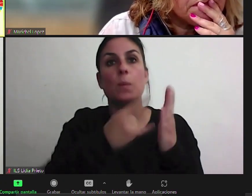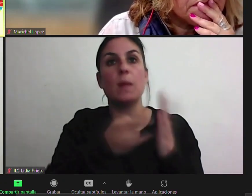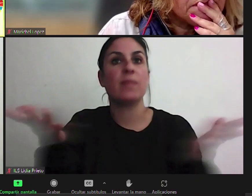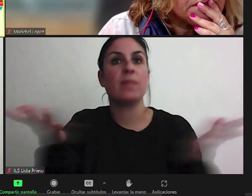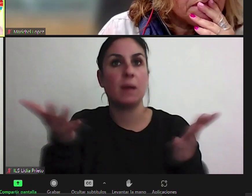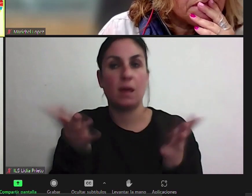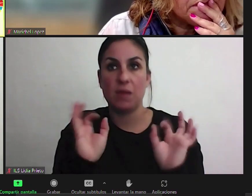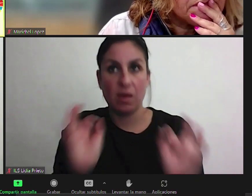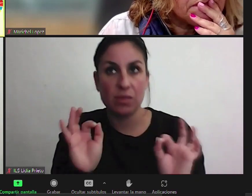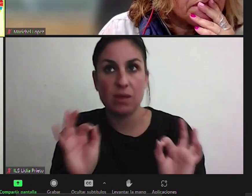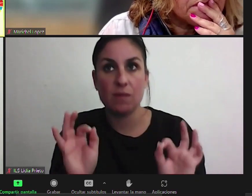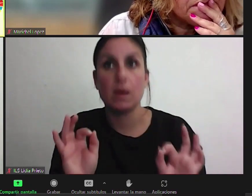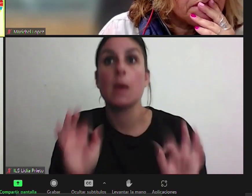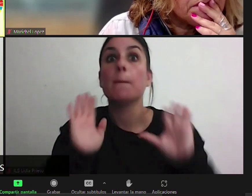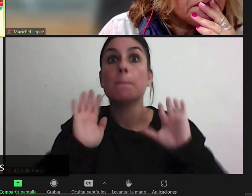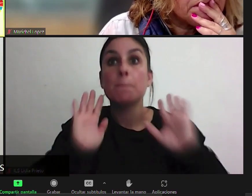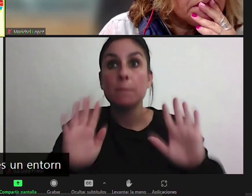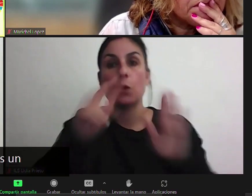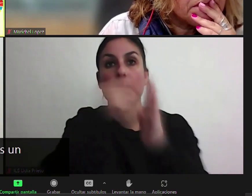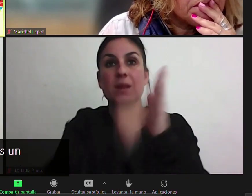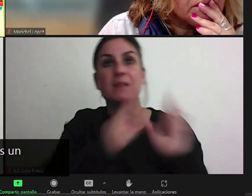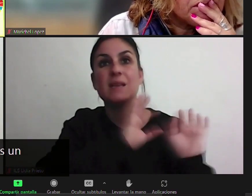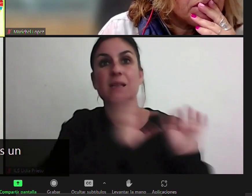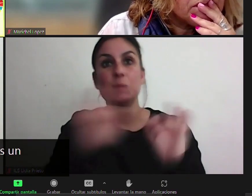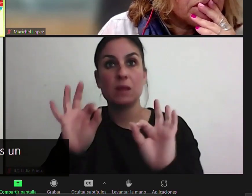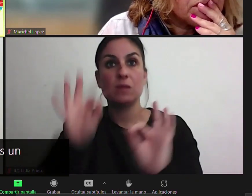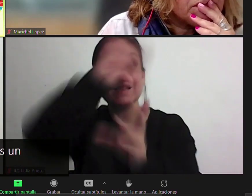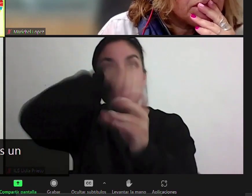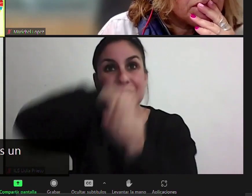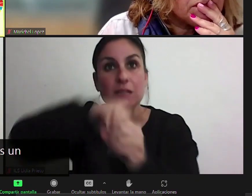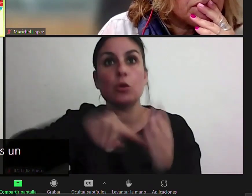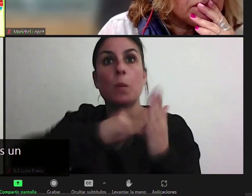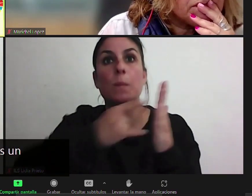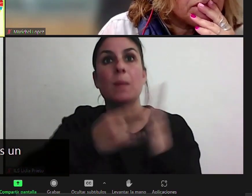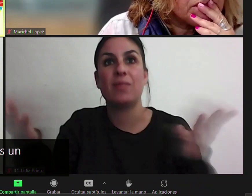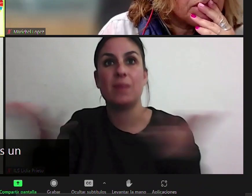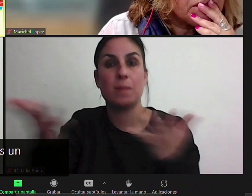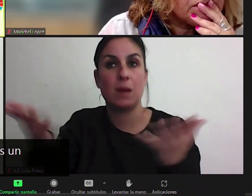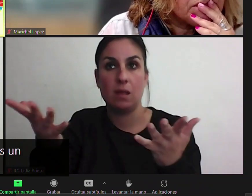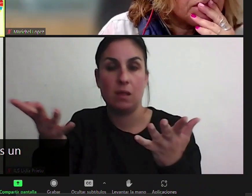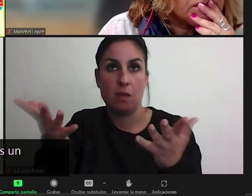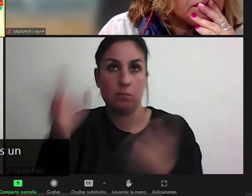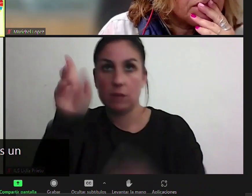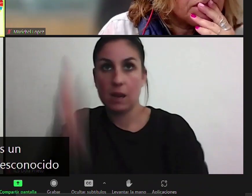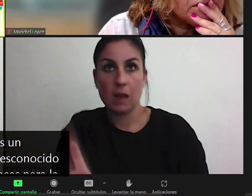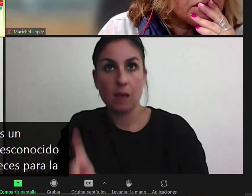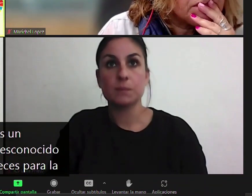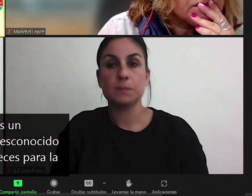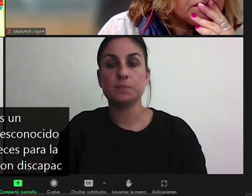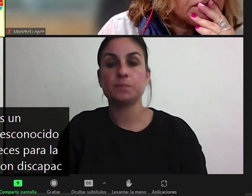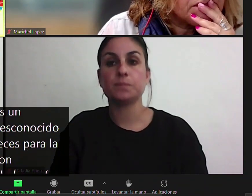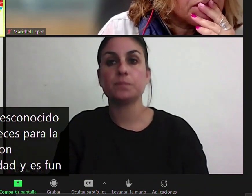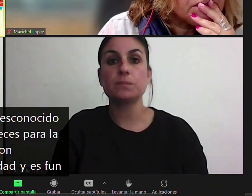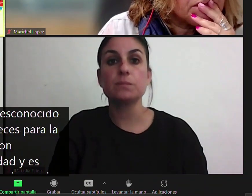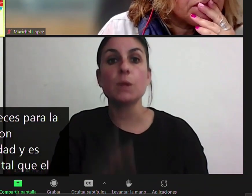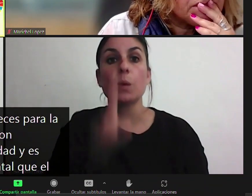emergencias, como digo, hay que incluir estas medidas específicas para abordar las necesidades de las personas con discapacidad. Por lo tanto, en